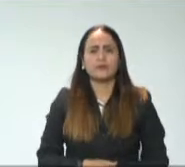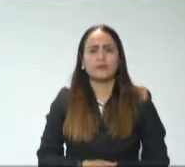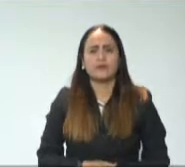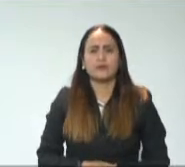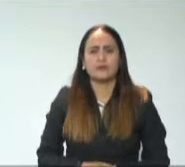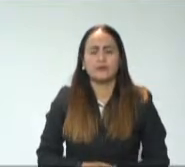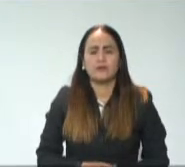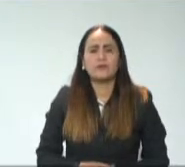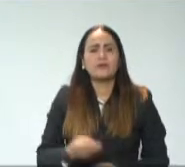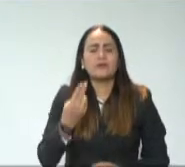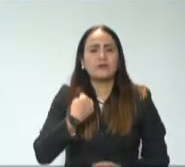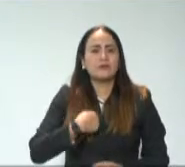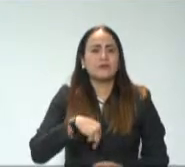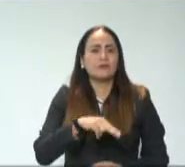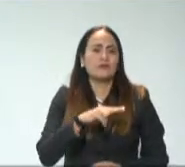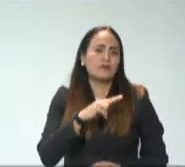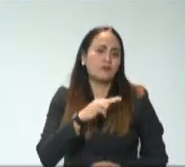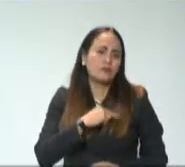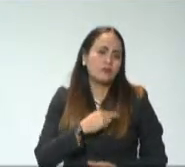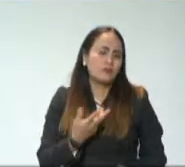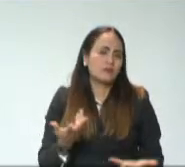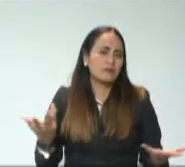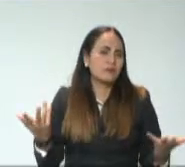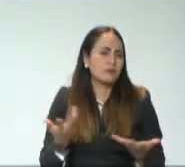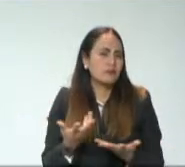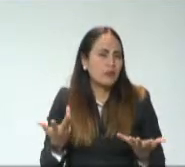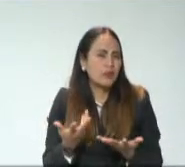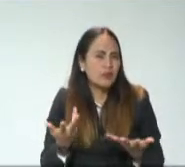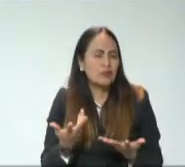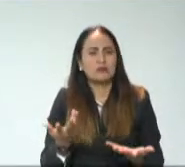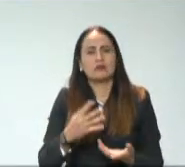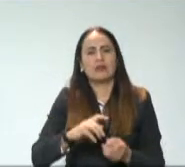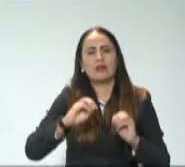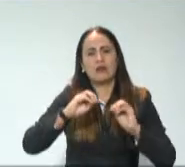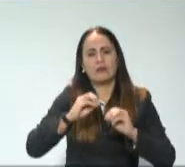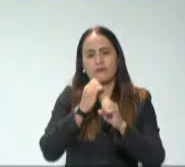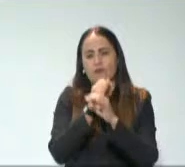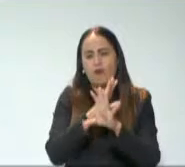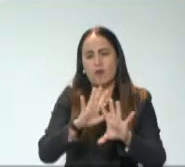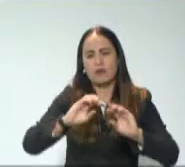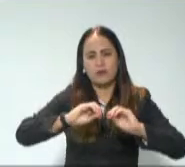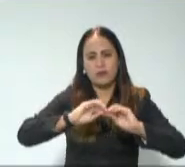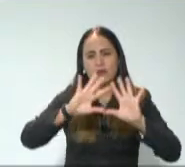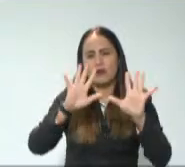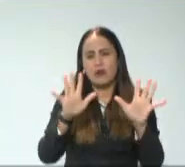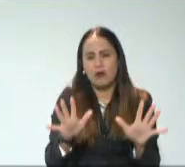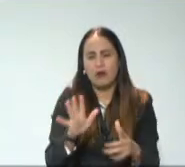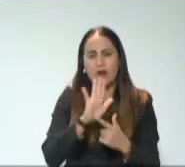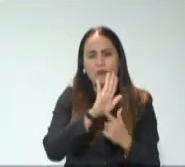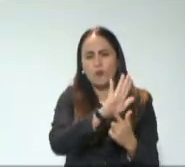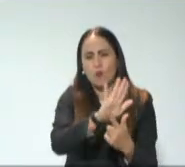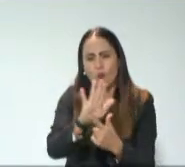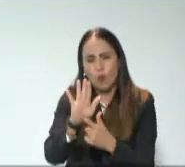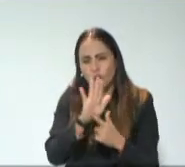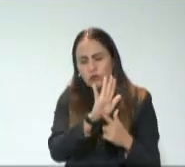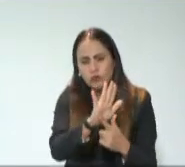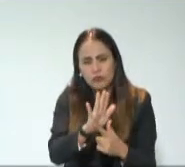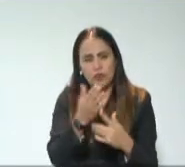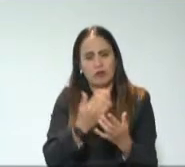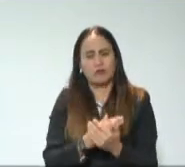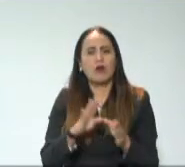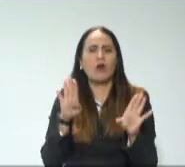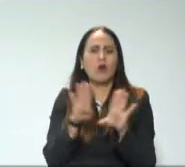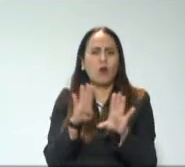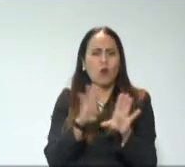cómo llevar a cabo una eh transparencia en cuanto a la información que se está obteniendo